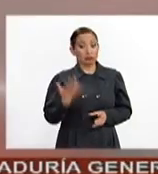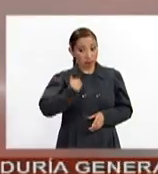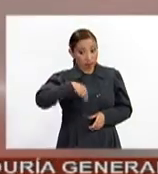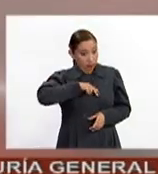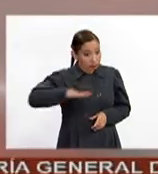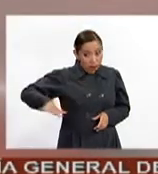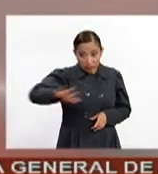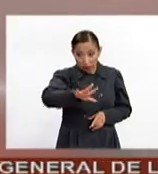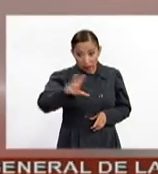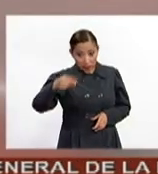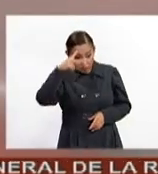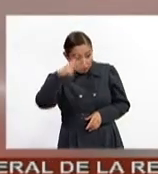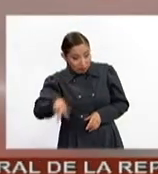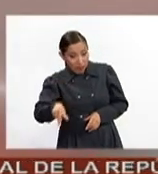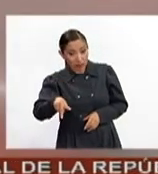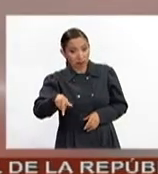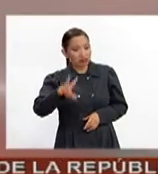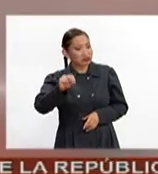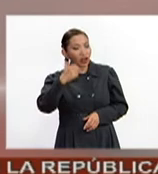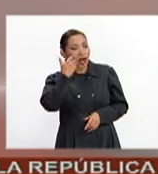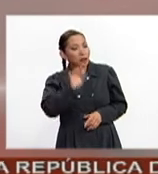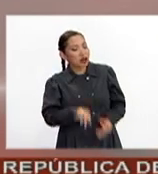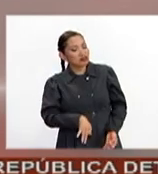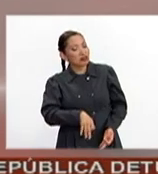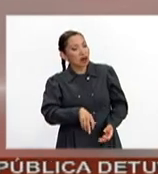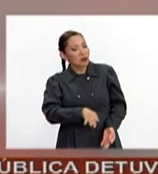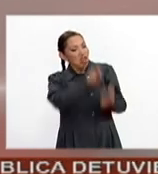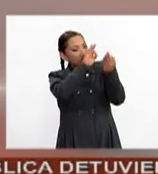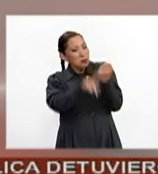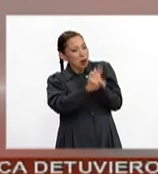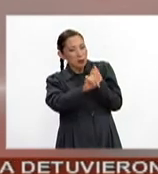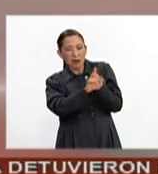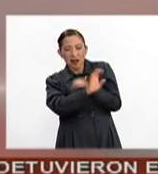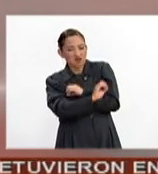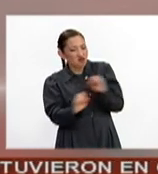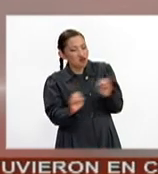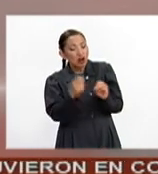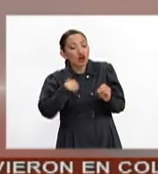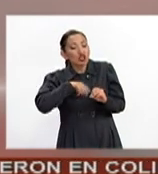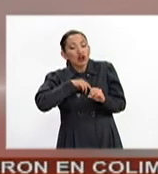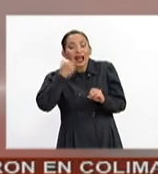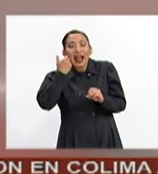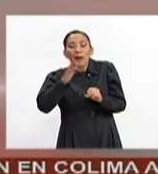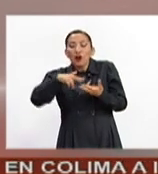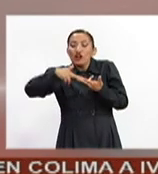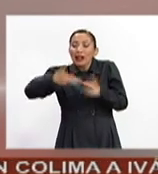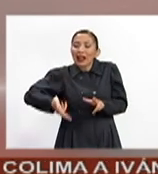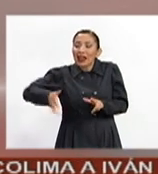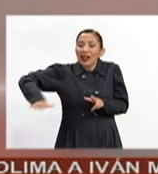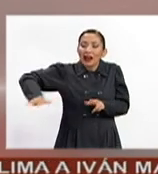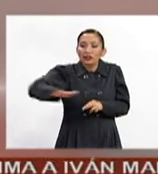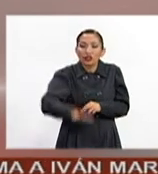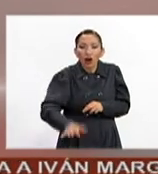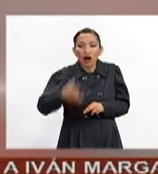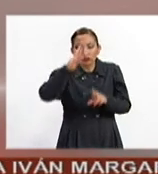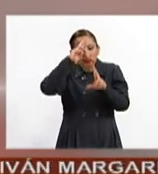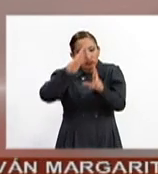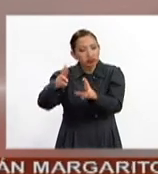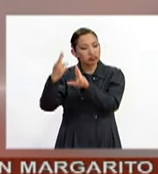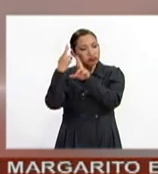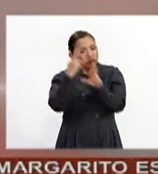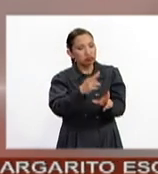Nosotros no queremos confrontación. Vamos a buscar una relación de